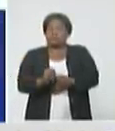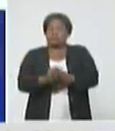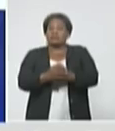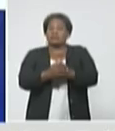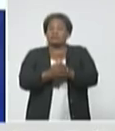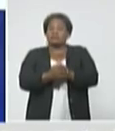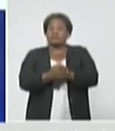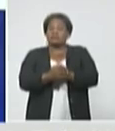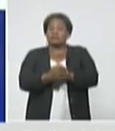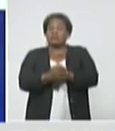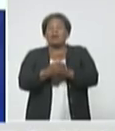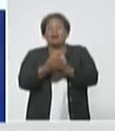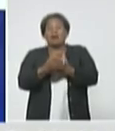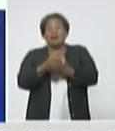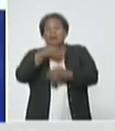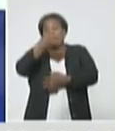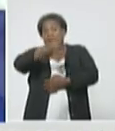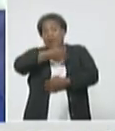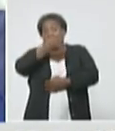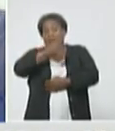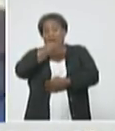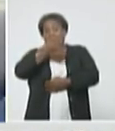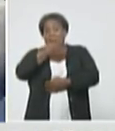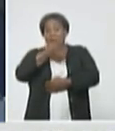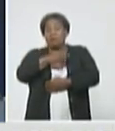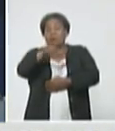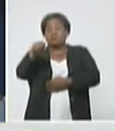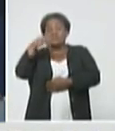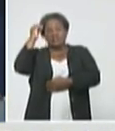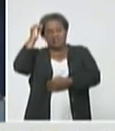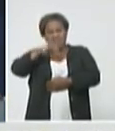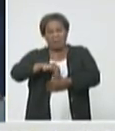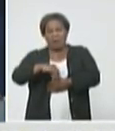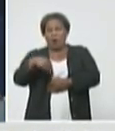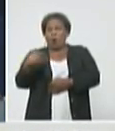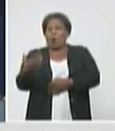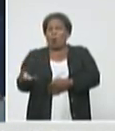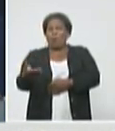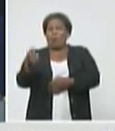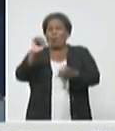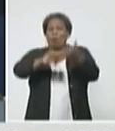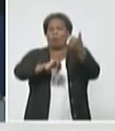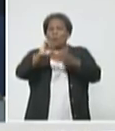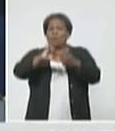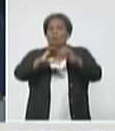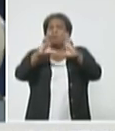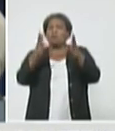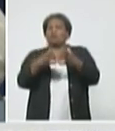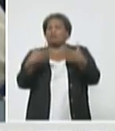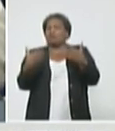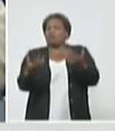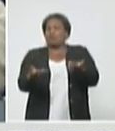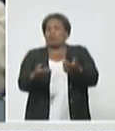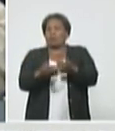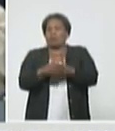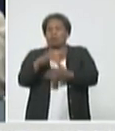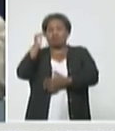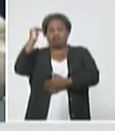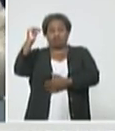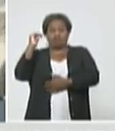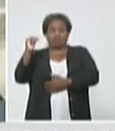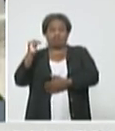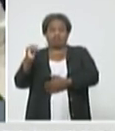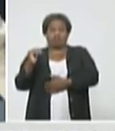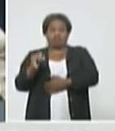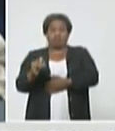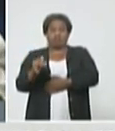ponemos esto para tener una idea del comportamiento del mundo. Y tal vez Lilian nos